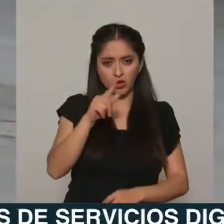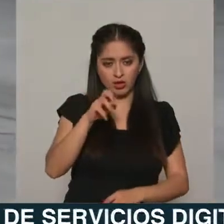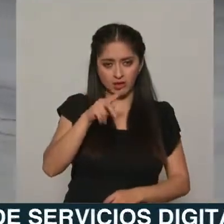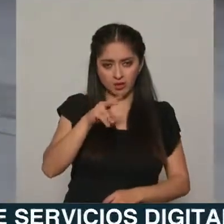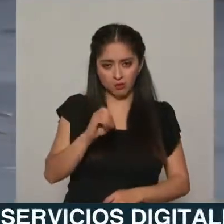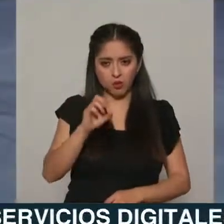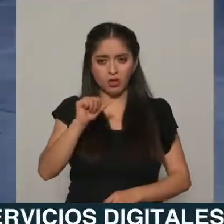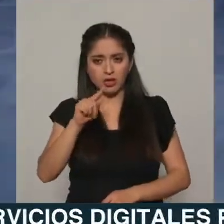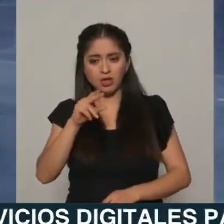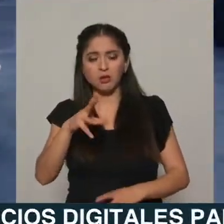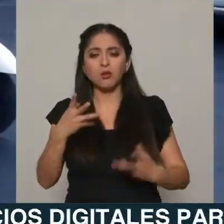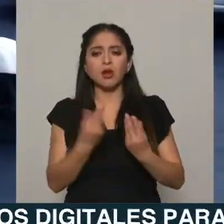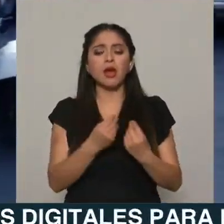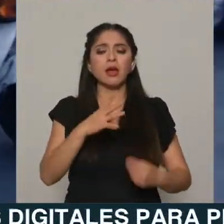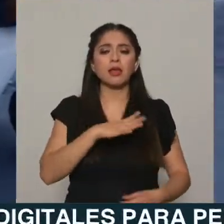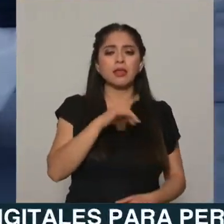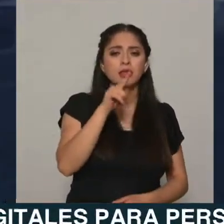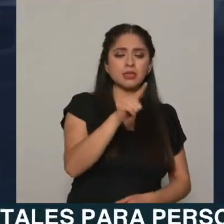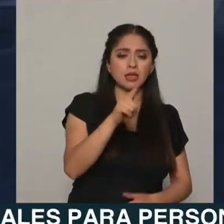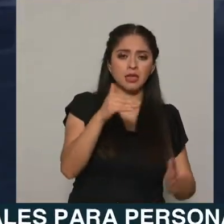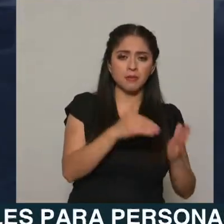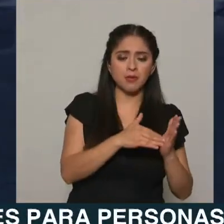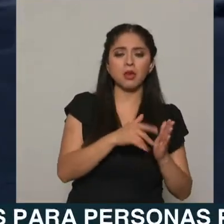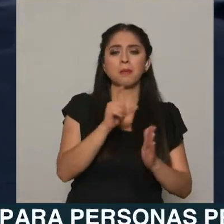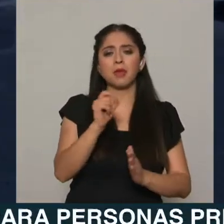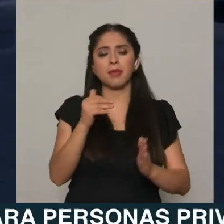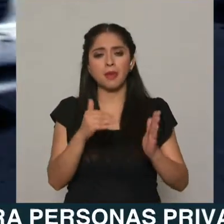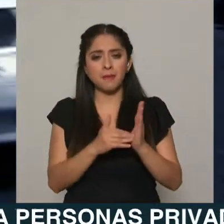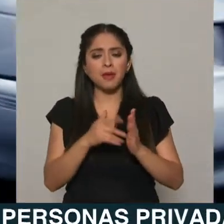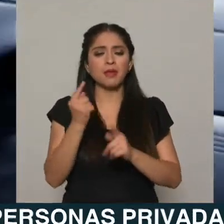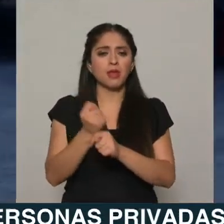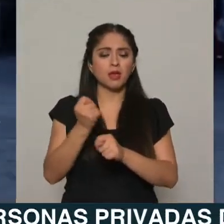existen entre 17,000 y 20,000 unidades de transporte